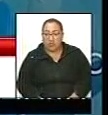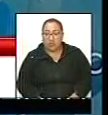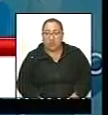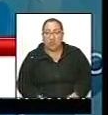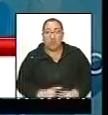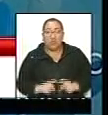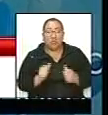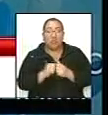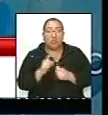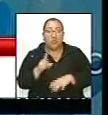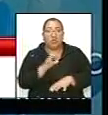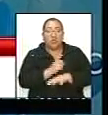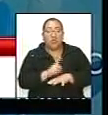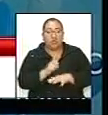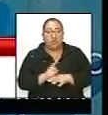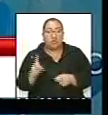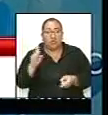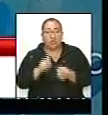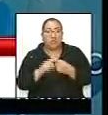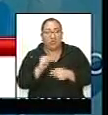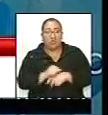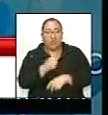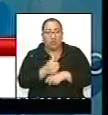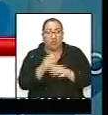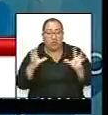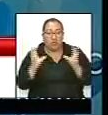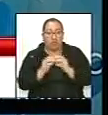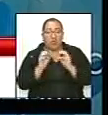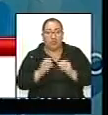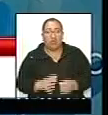desarrollo integral hasta una autonomía plena.